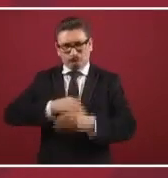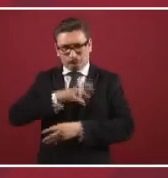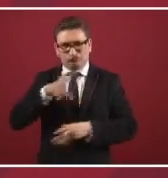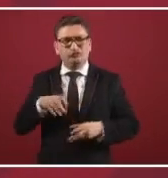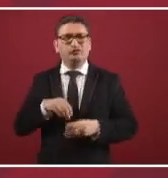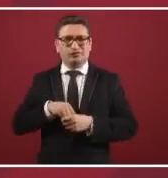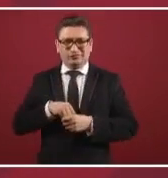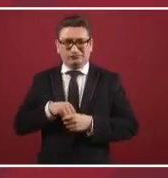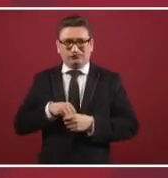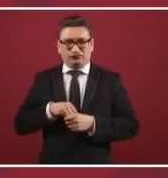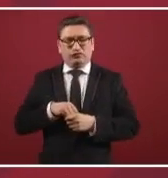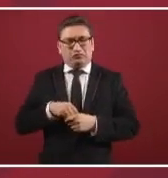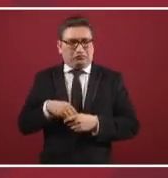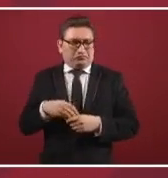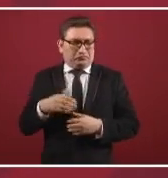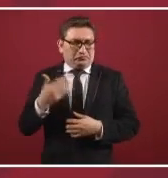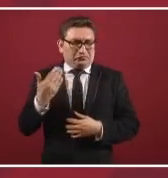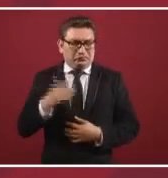conté